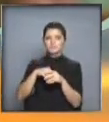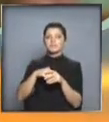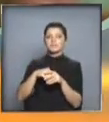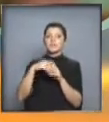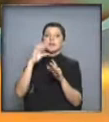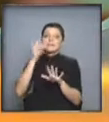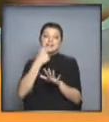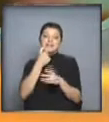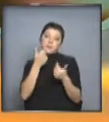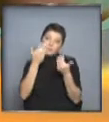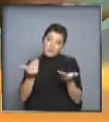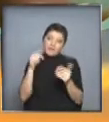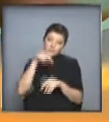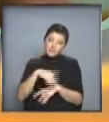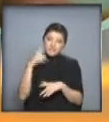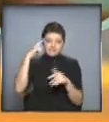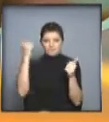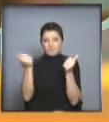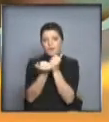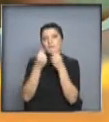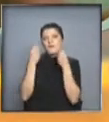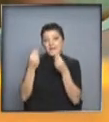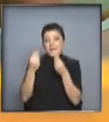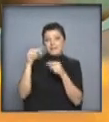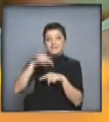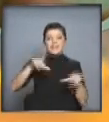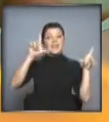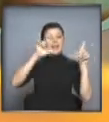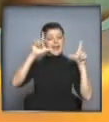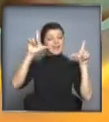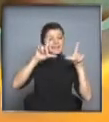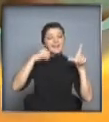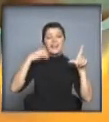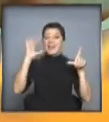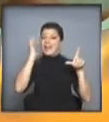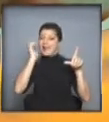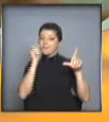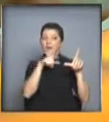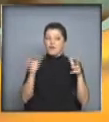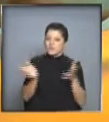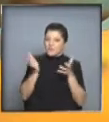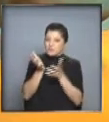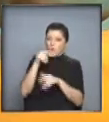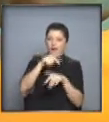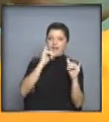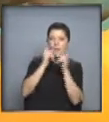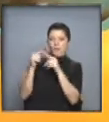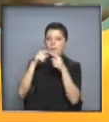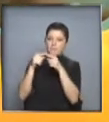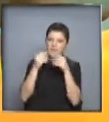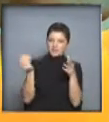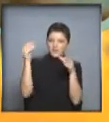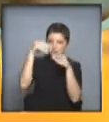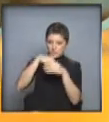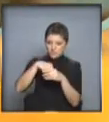pero entonces vamos a llegar a un acuerdo que puede llegar a tener que ver el tema de los medios, de cómo lo manejan, y que cada vez la política